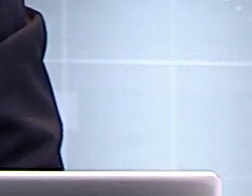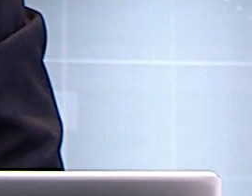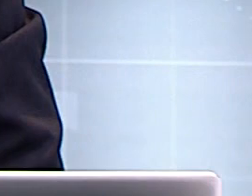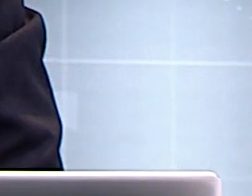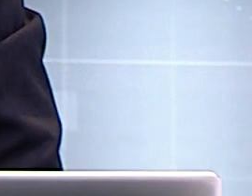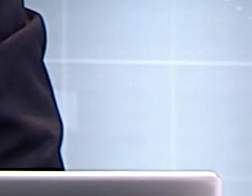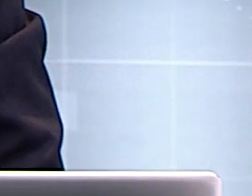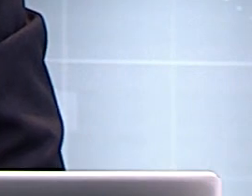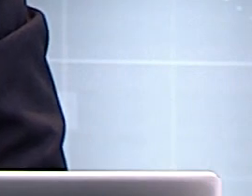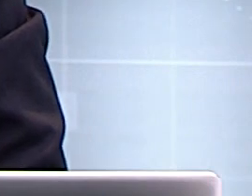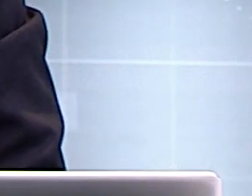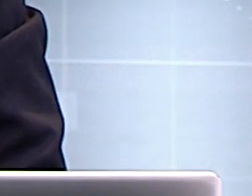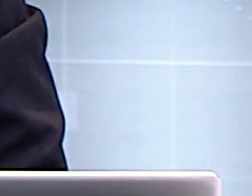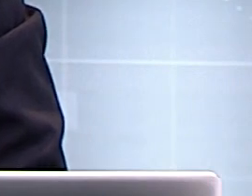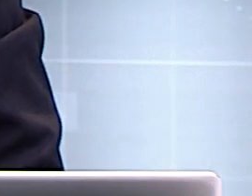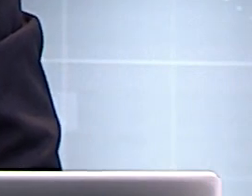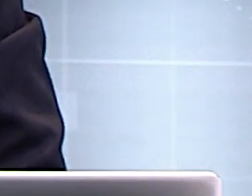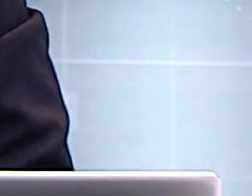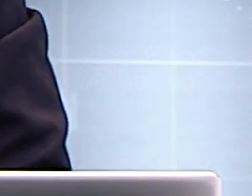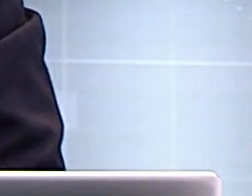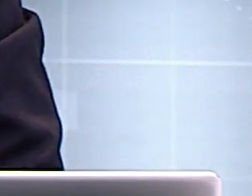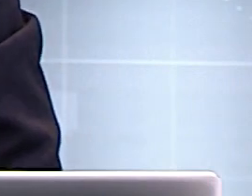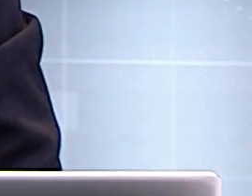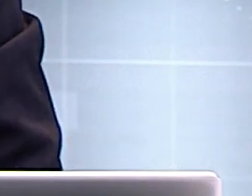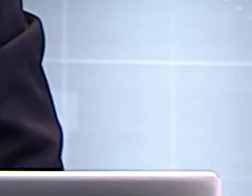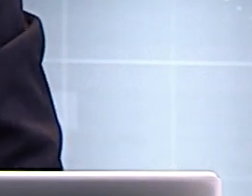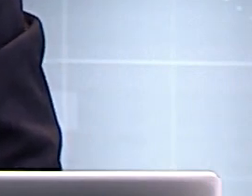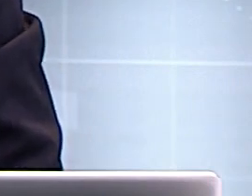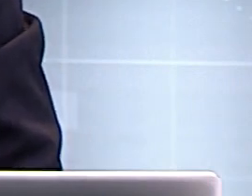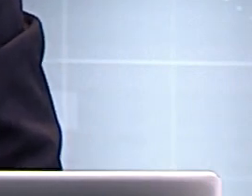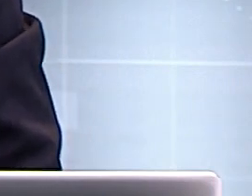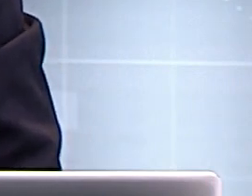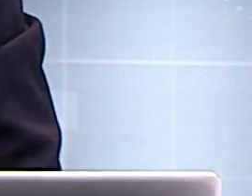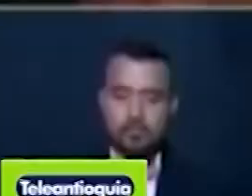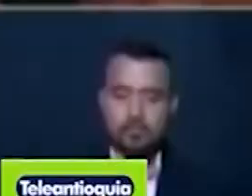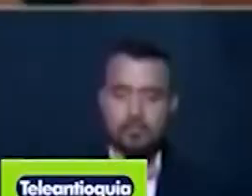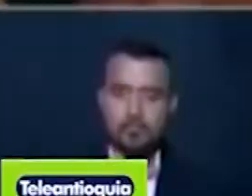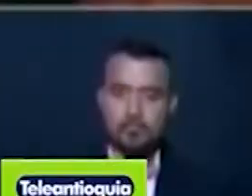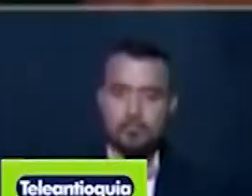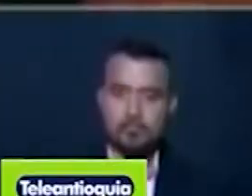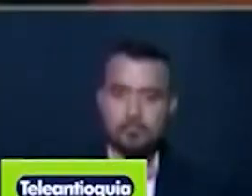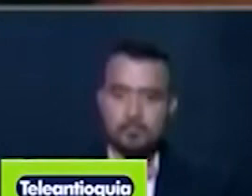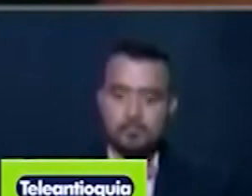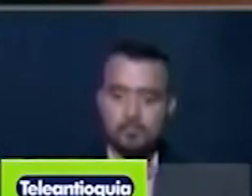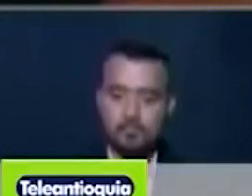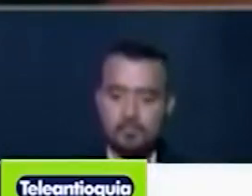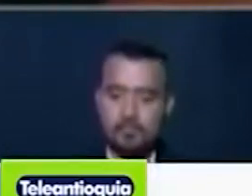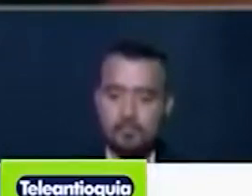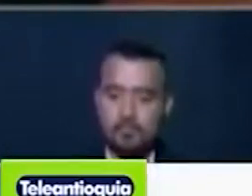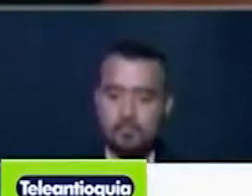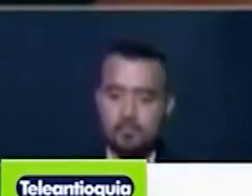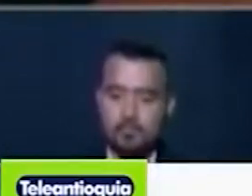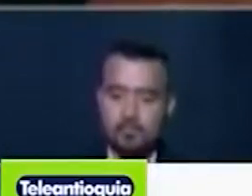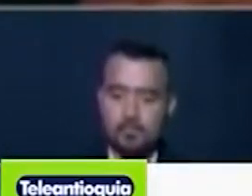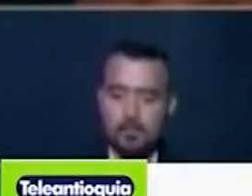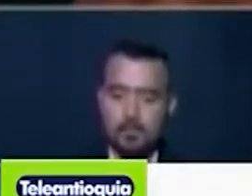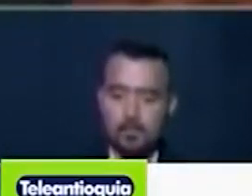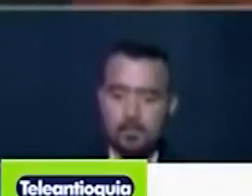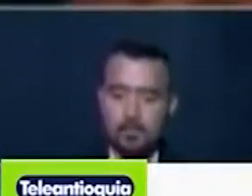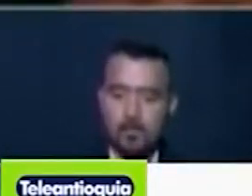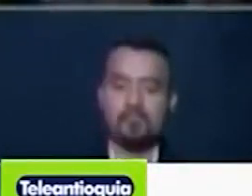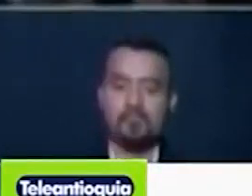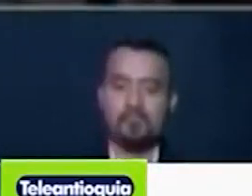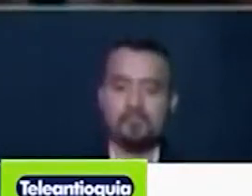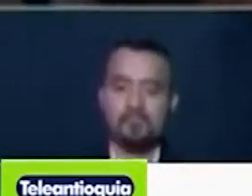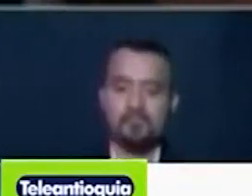bien de la ciudad. Anunció un trabajo articulado con la gobernación de Antioquia. La movilidad de Medellín es una de las prioridades de